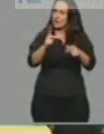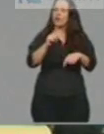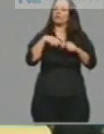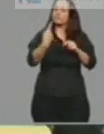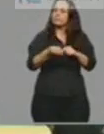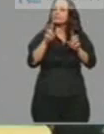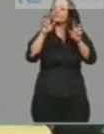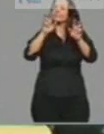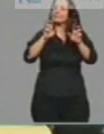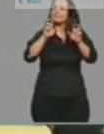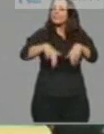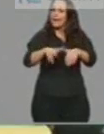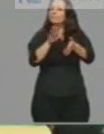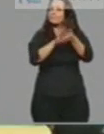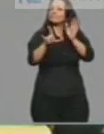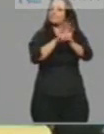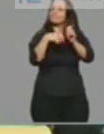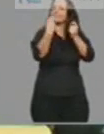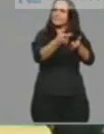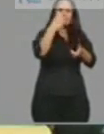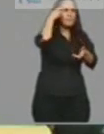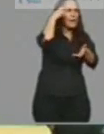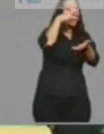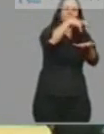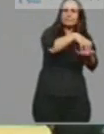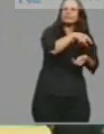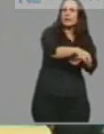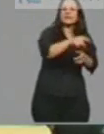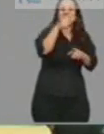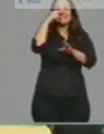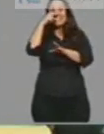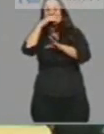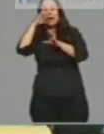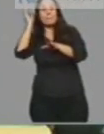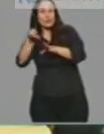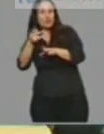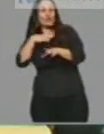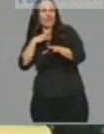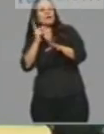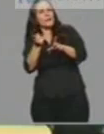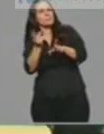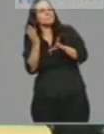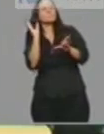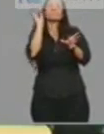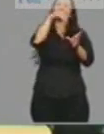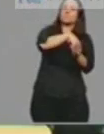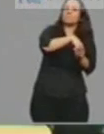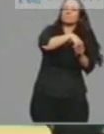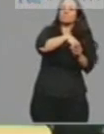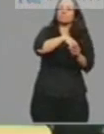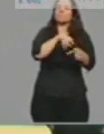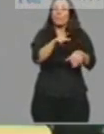al Parlamento para que precisamente ese 7% tenga la capacidad de ingresar,